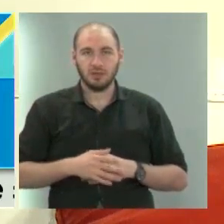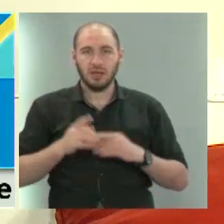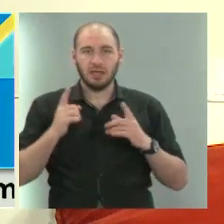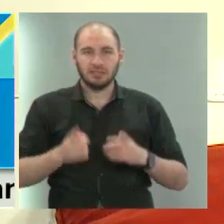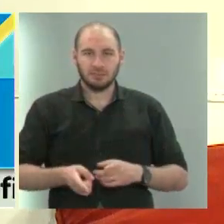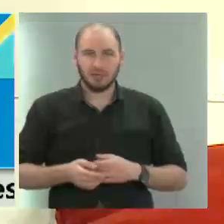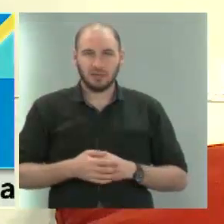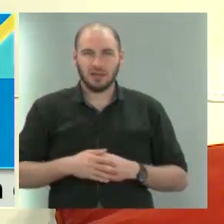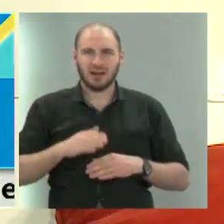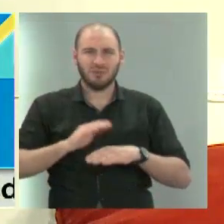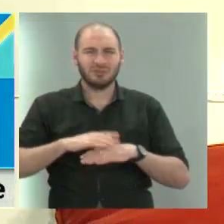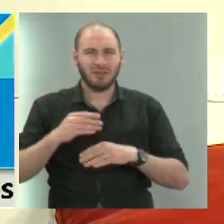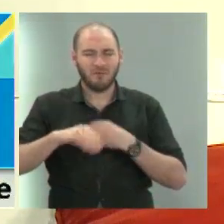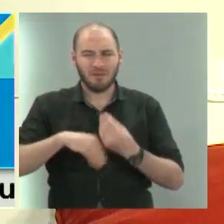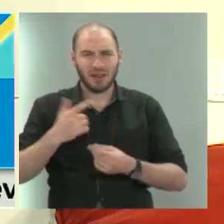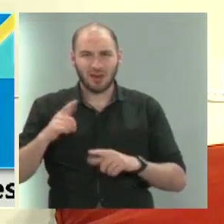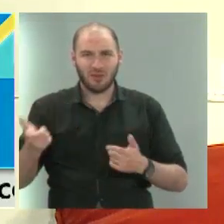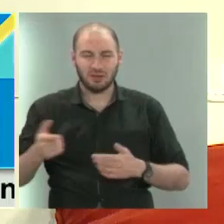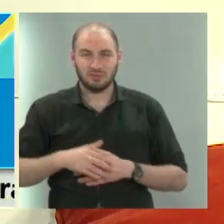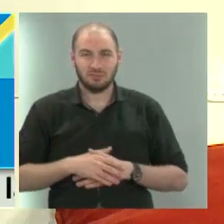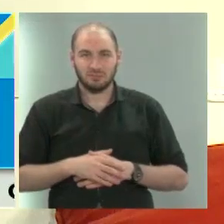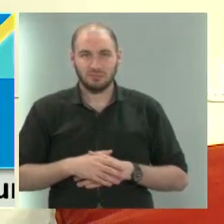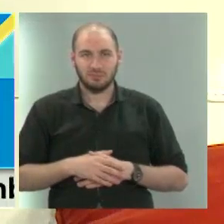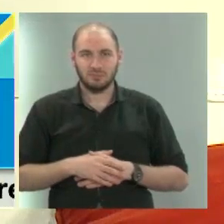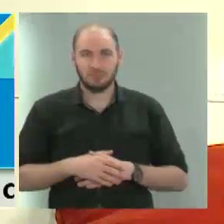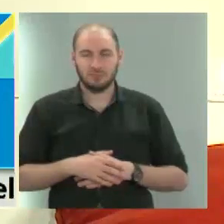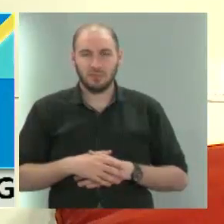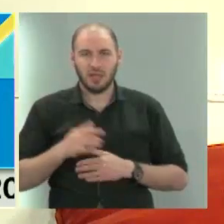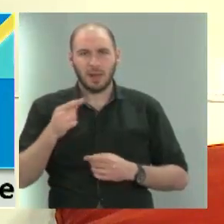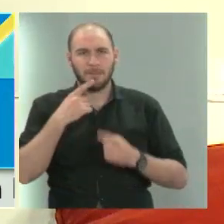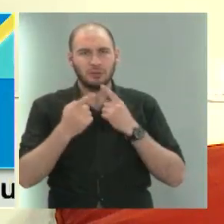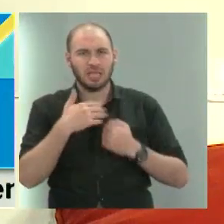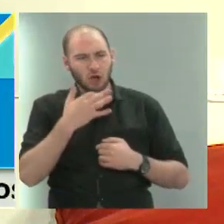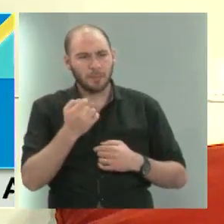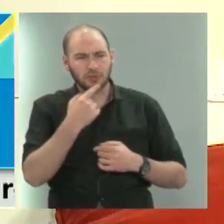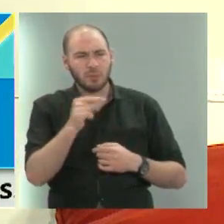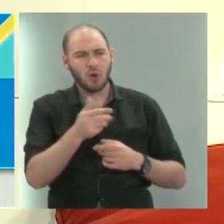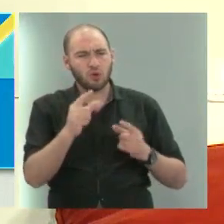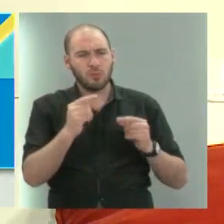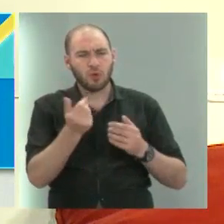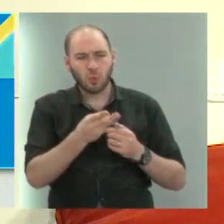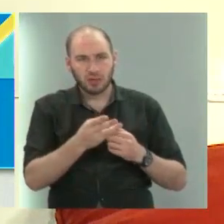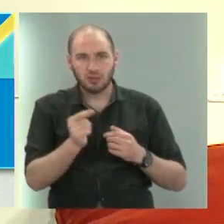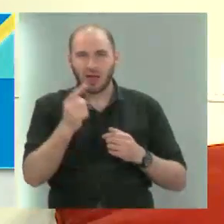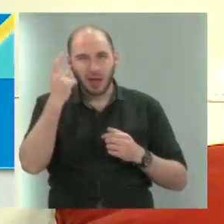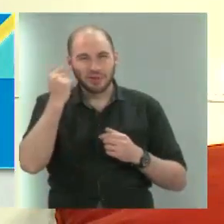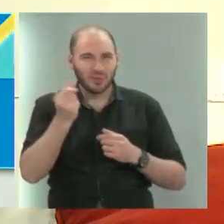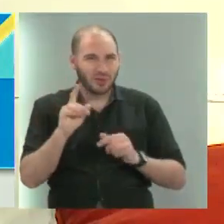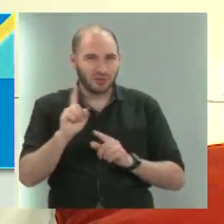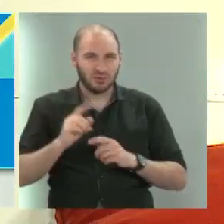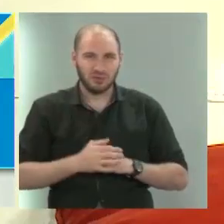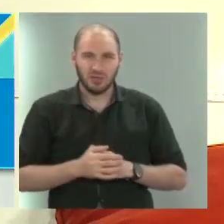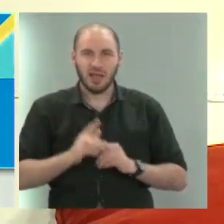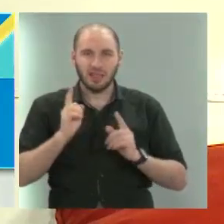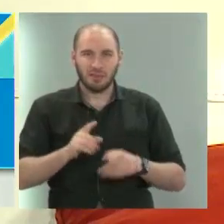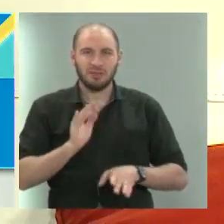hay cierta irresponsabilidad de la familia, ¿no? Esto de preguntarle al hijo cuánto te sacaste y no cuánto aprendiste, ¿no?